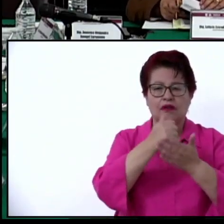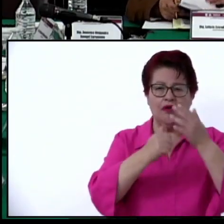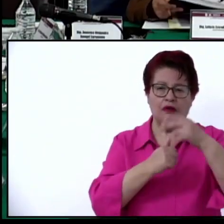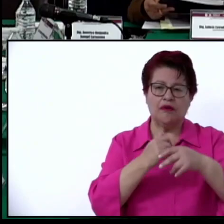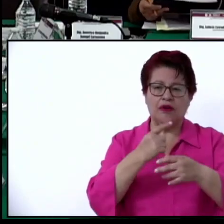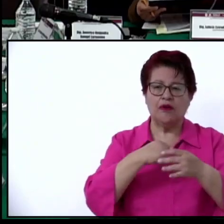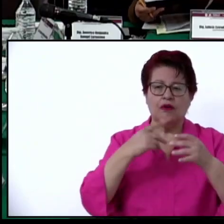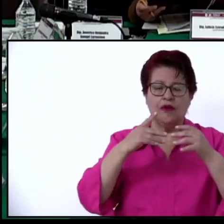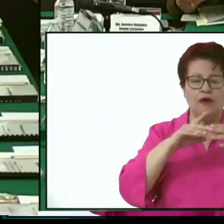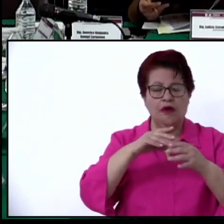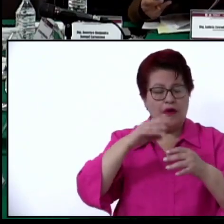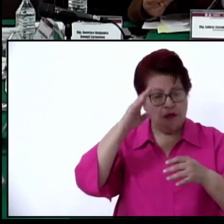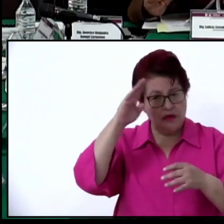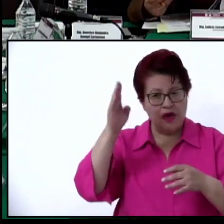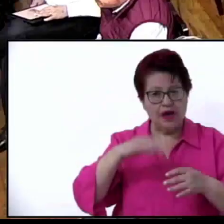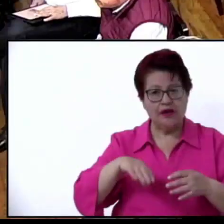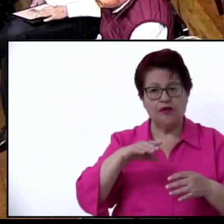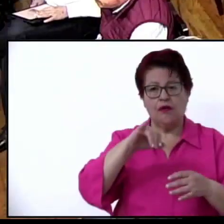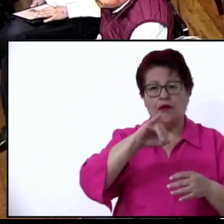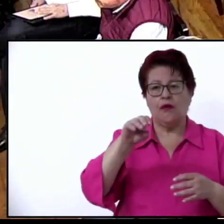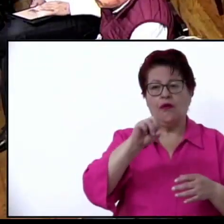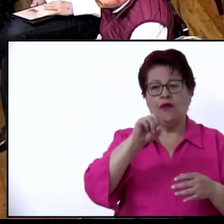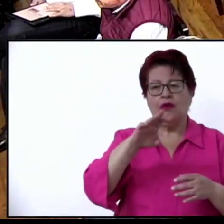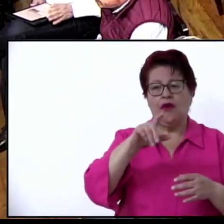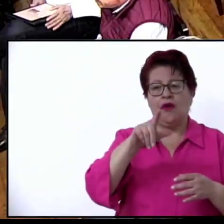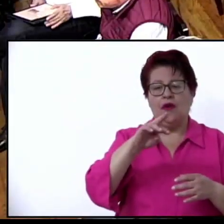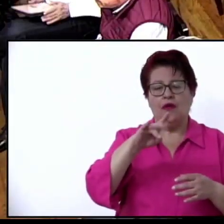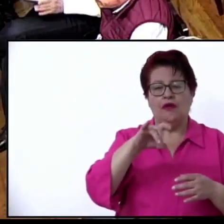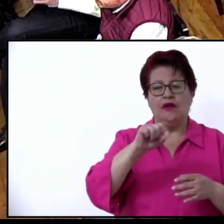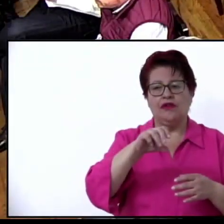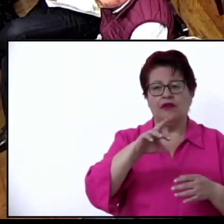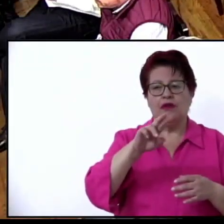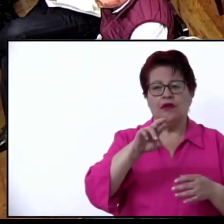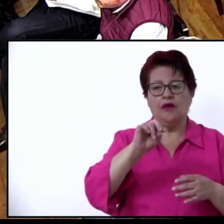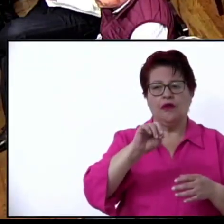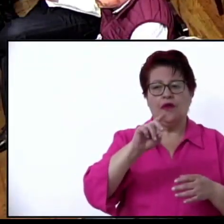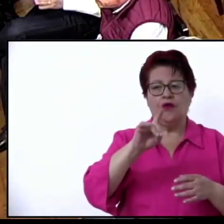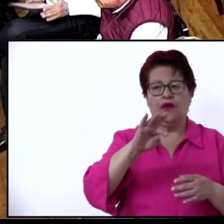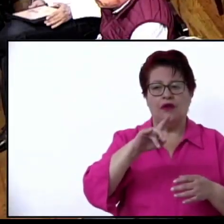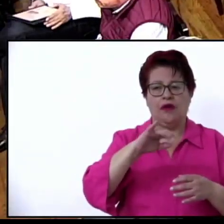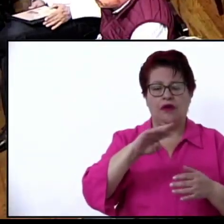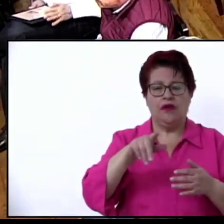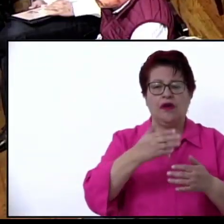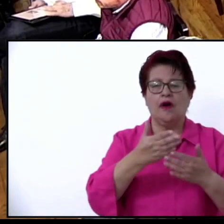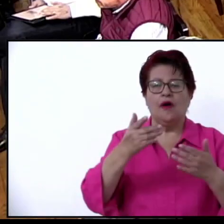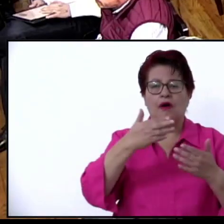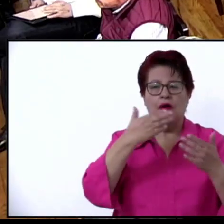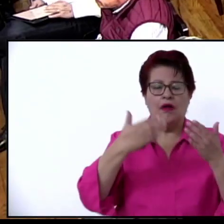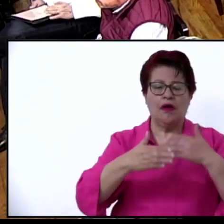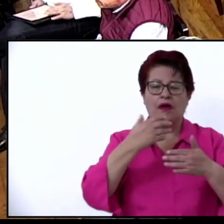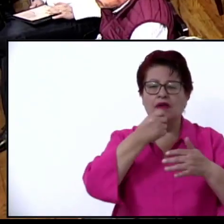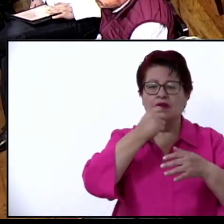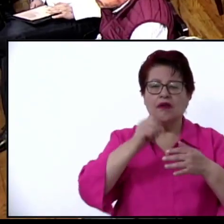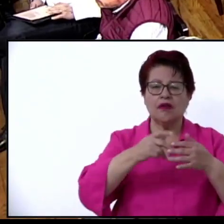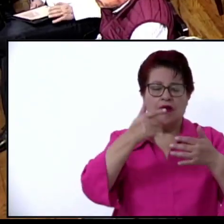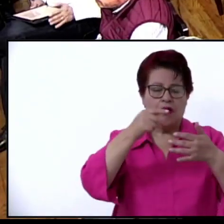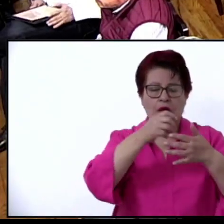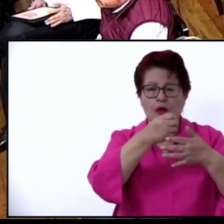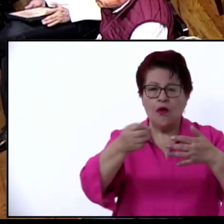México, maestro José Luis Rodríguez Díaz de León. Proceda la secretaria a dar lectura del orden del día. Por favor,